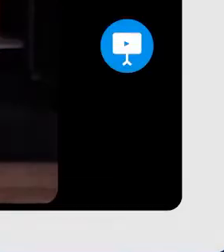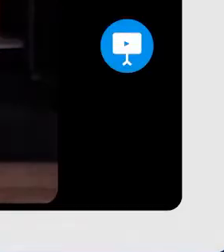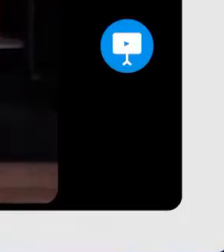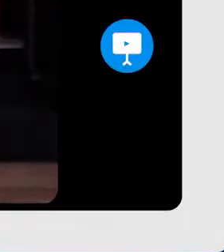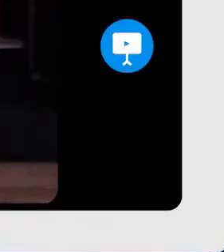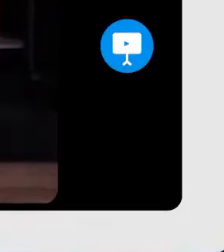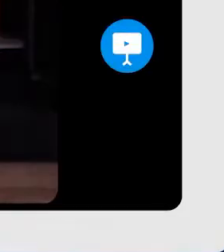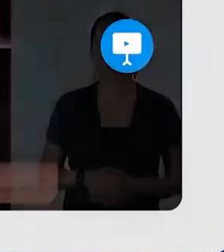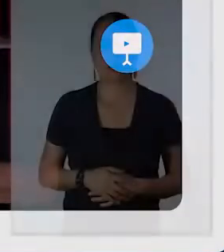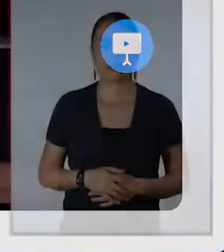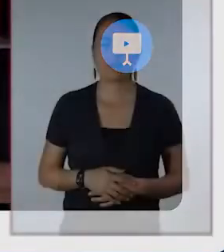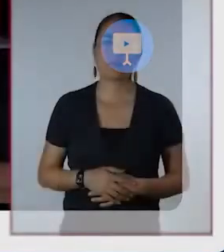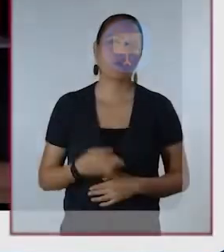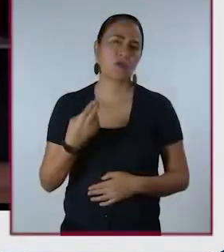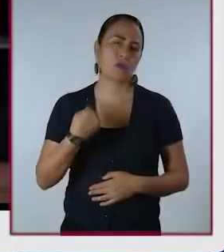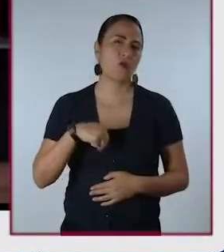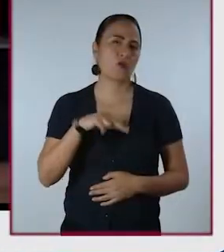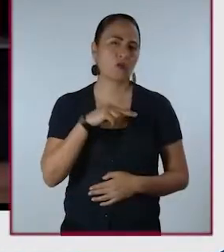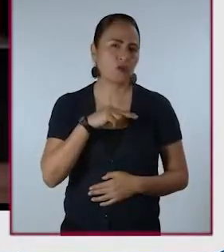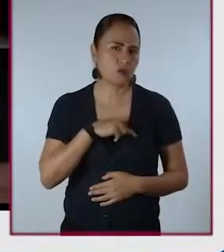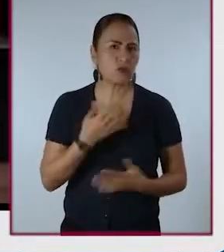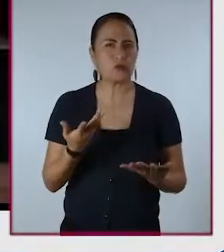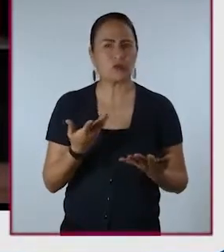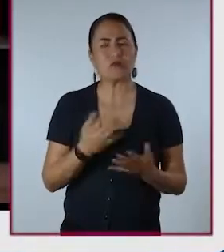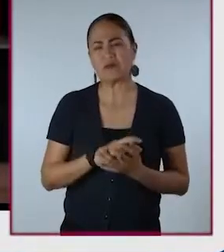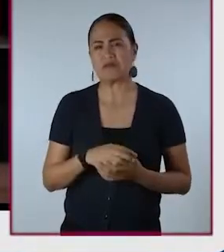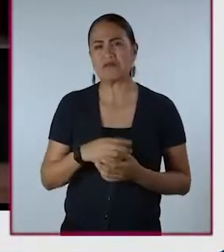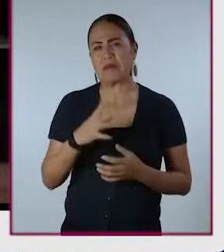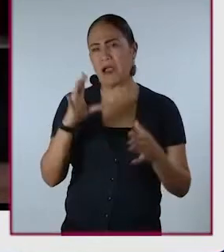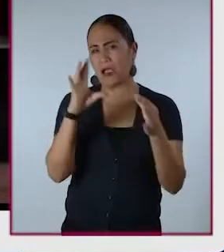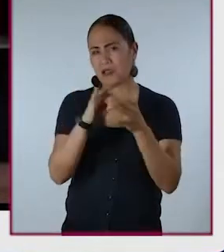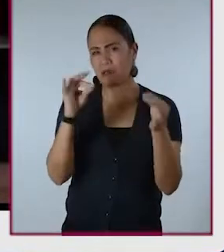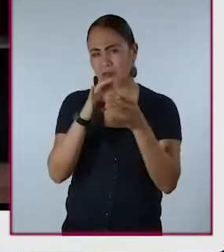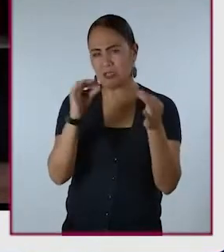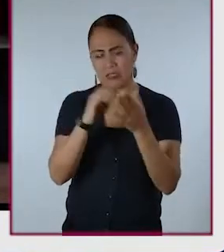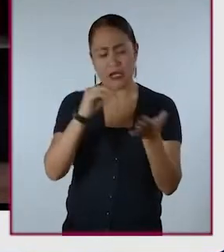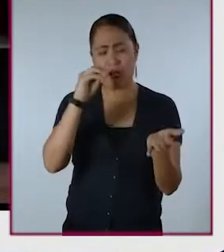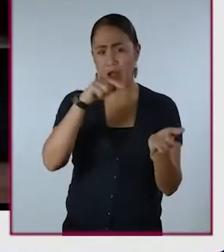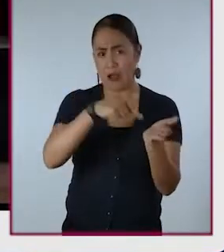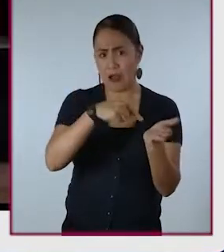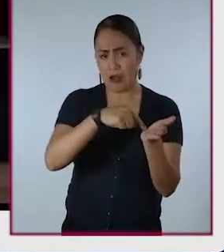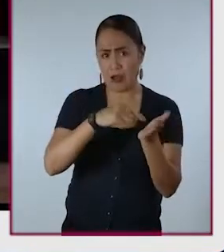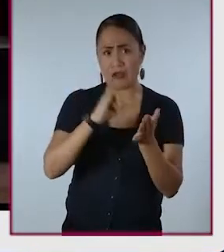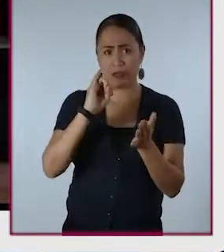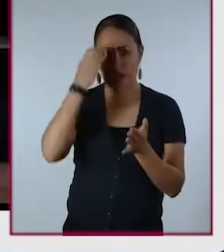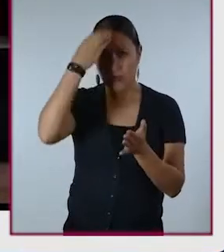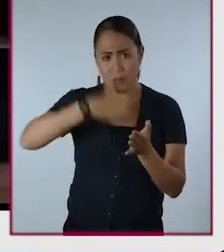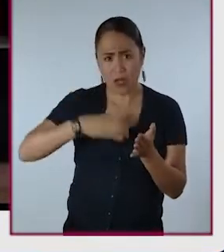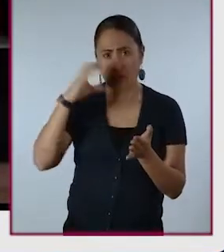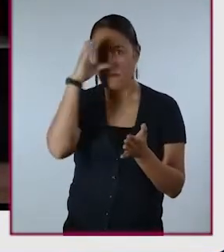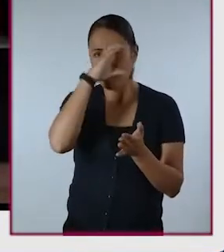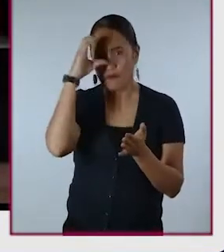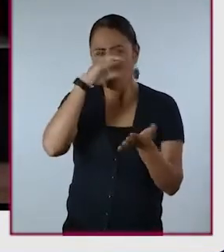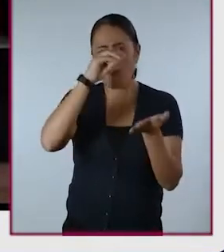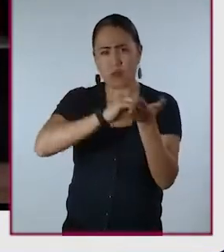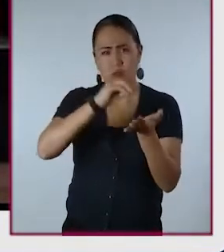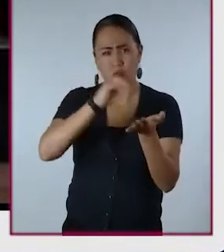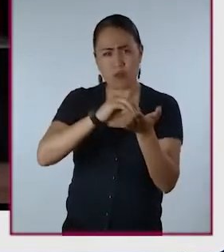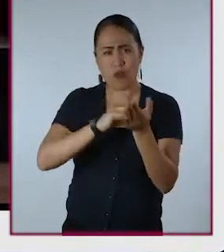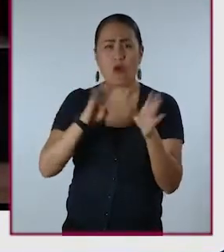Si hablamos nosotros de cómo ha mejorado la conservación de imágenes a partir